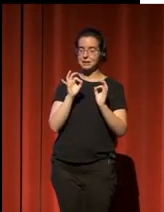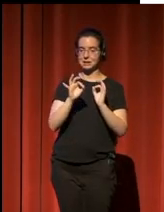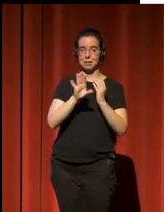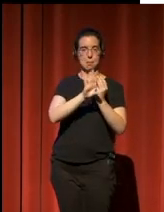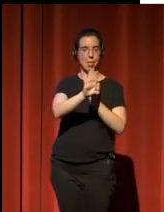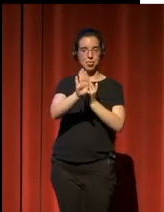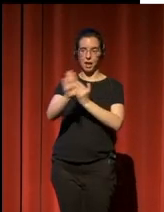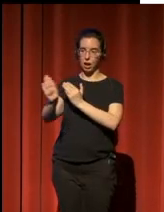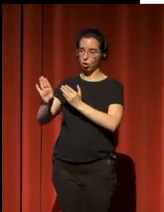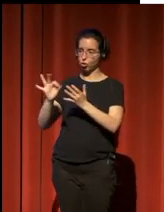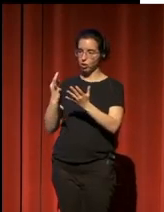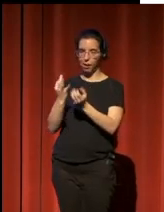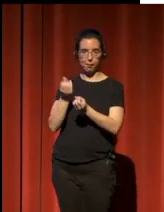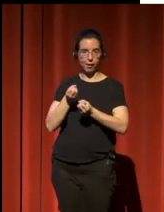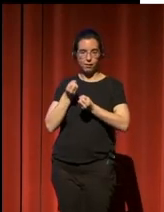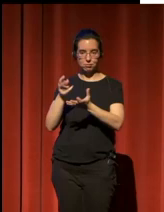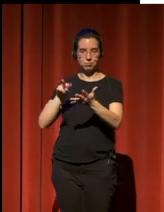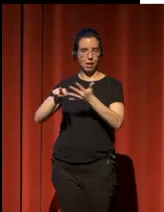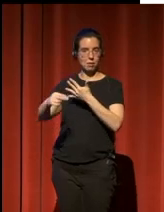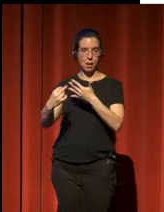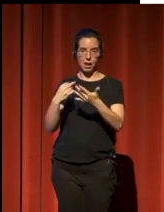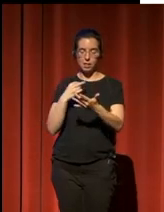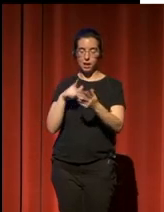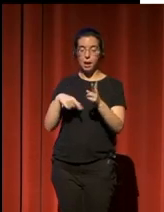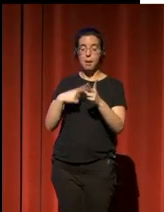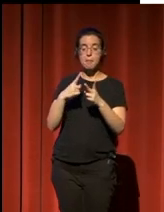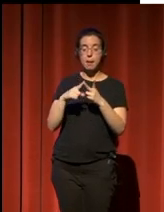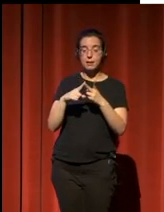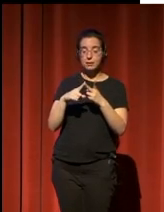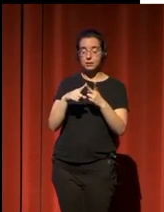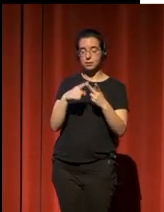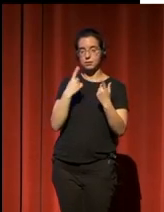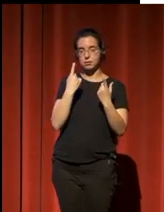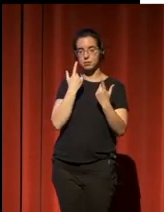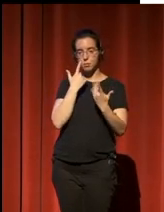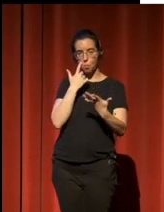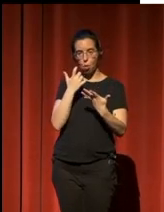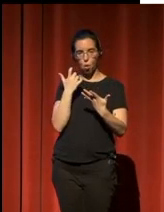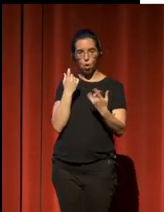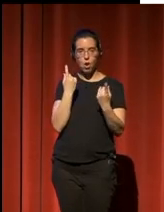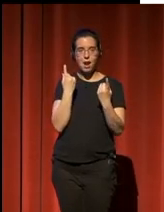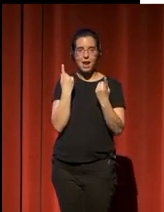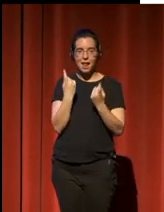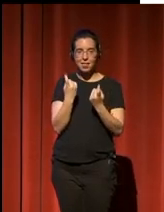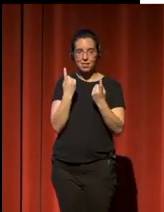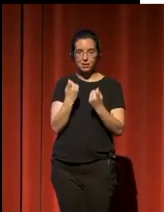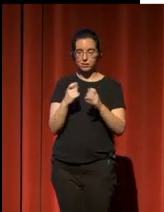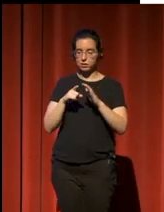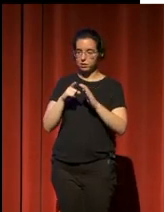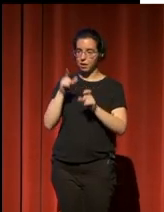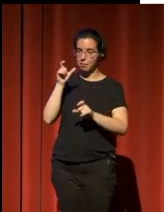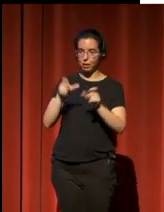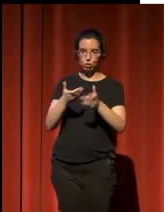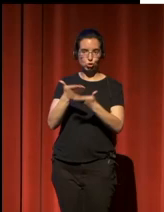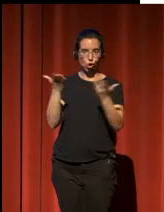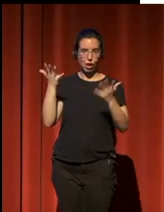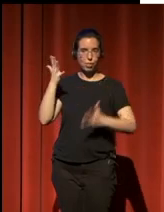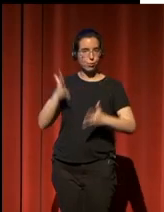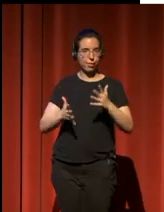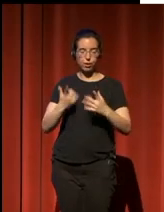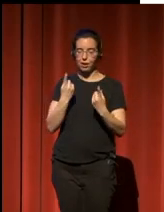y al mismo tiempo subraya mucho la necesidad de los procesos de aprendizaje que la ciudadanía